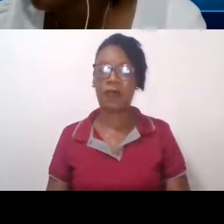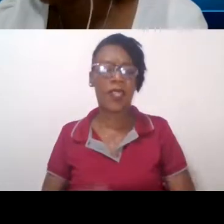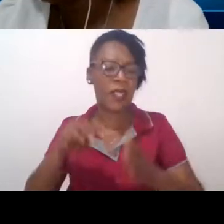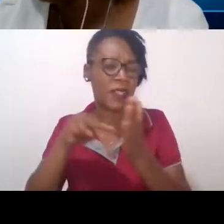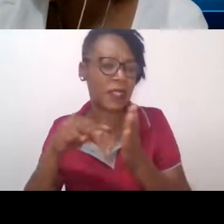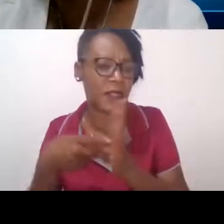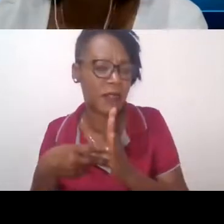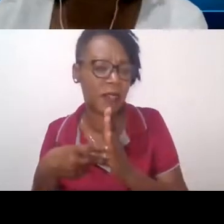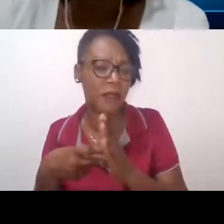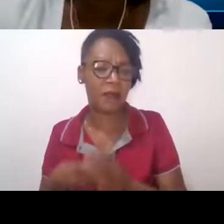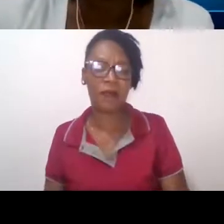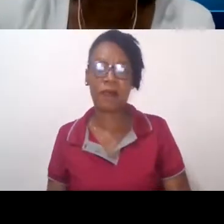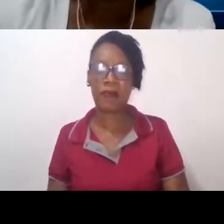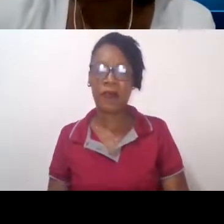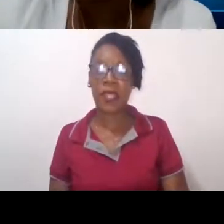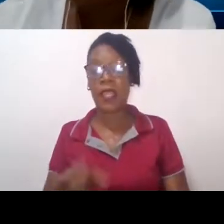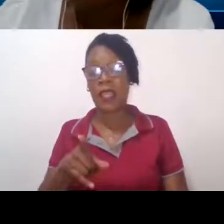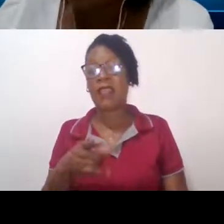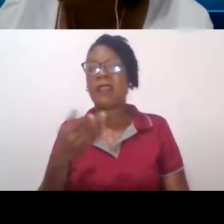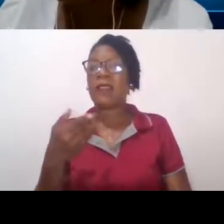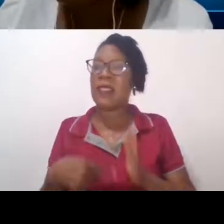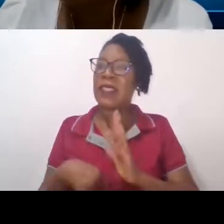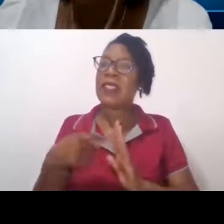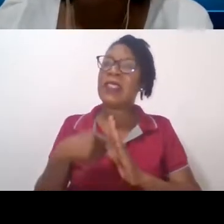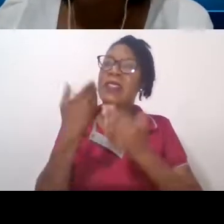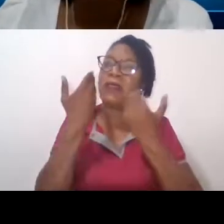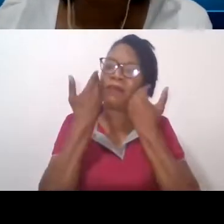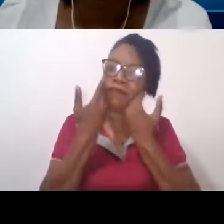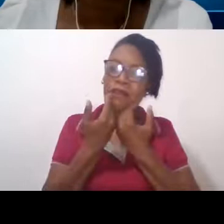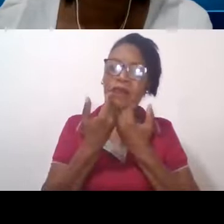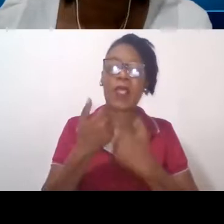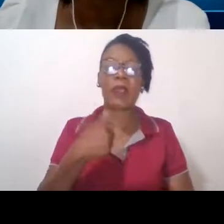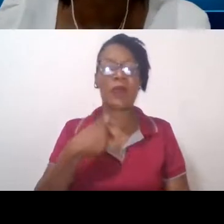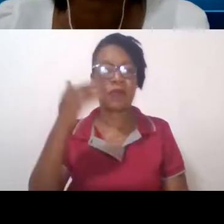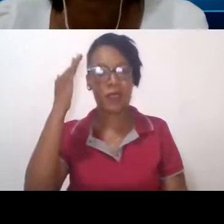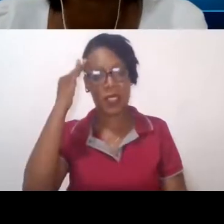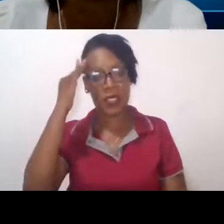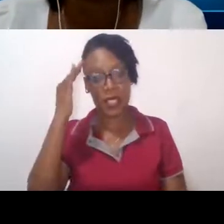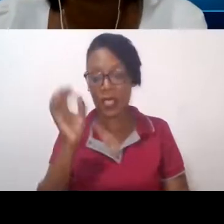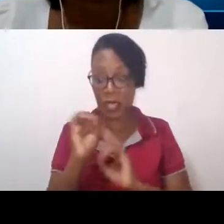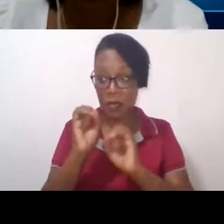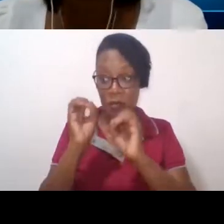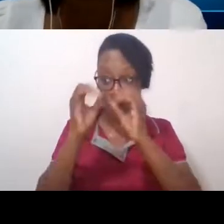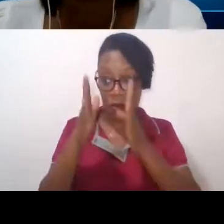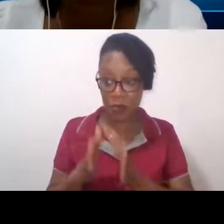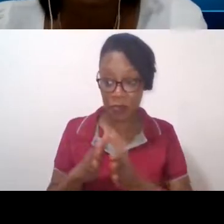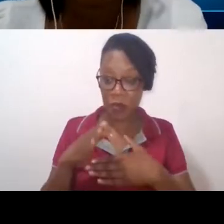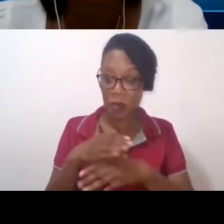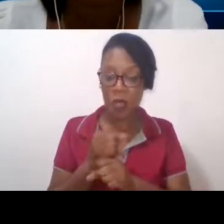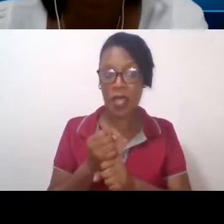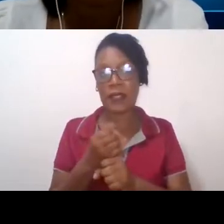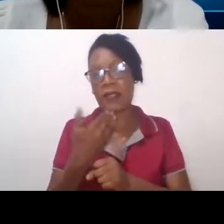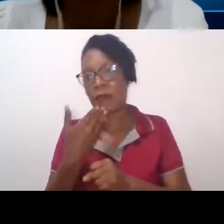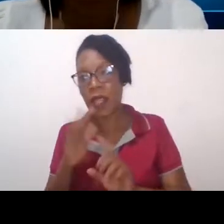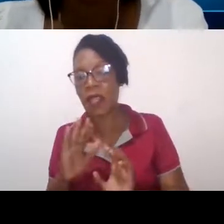significa esto? Y esto es triste. Y yo sé que ningún docente lo hace intencionalmente. Todos